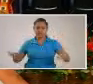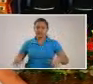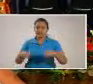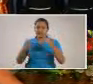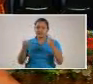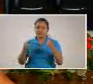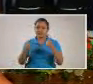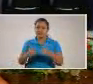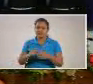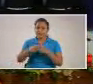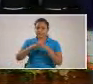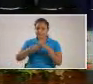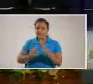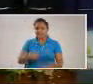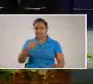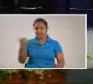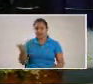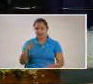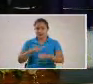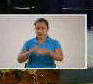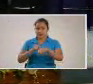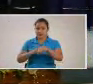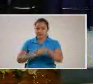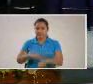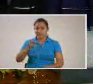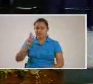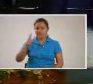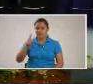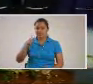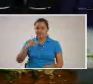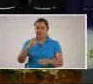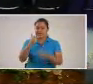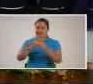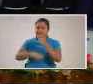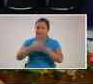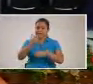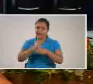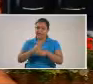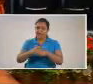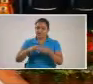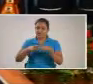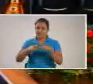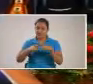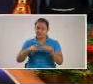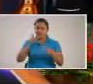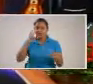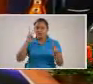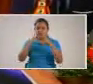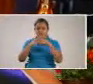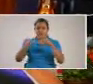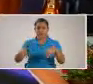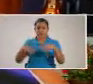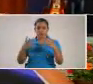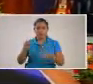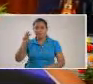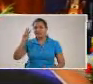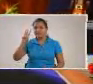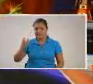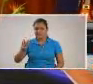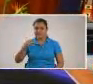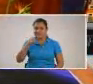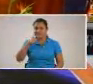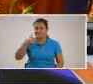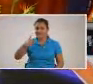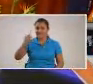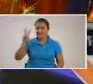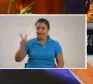otro periodo de 3 años y medio que nosotros conocemos como el tercer ay, o tradicionalmente lo hemos